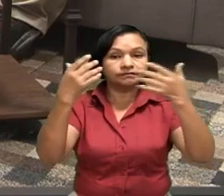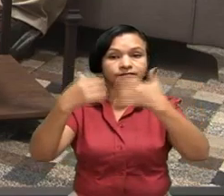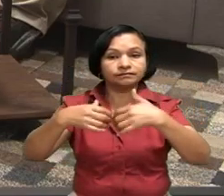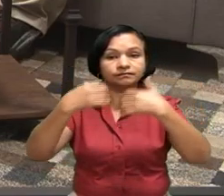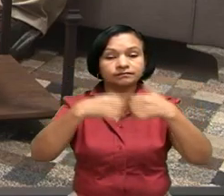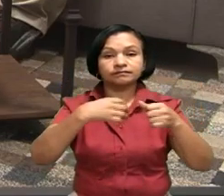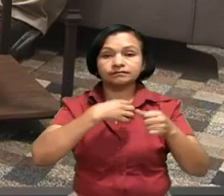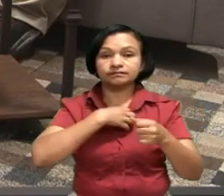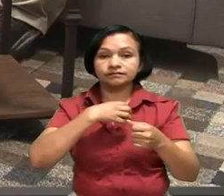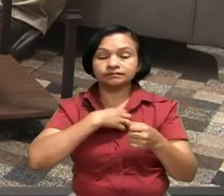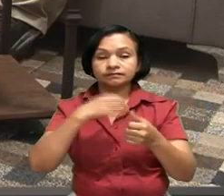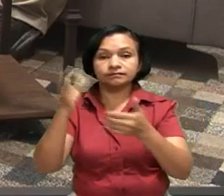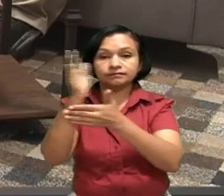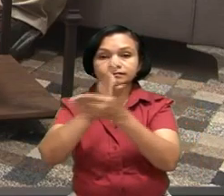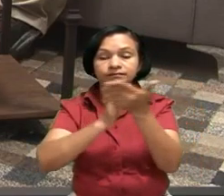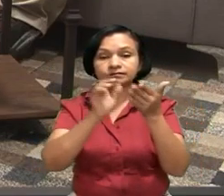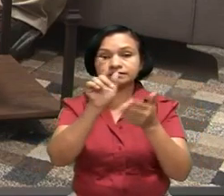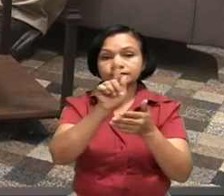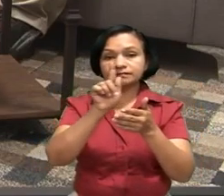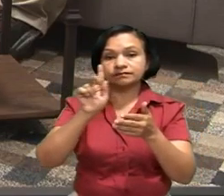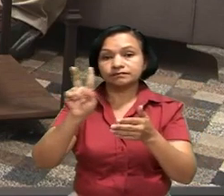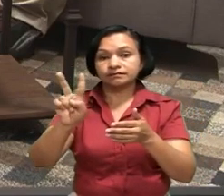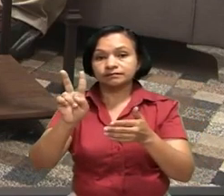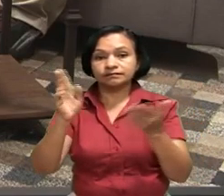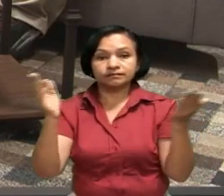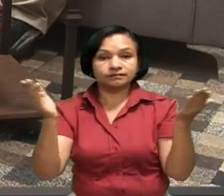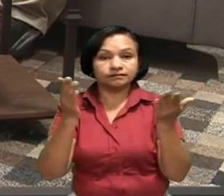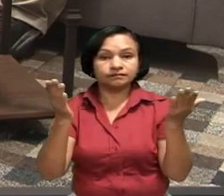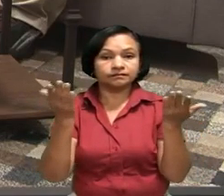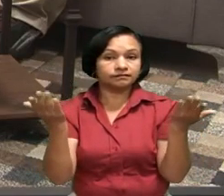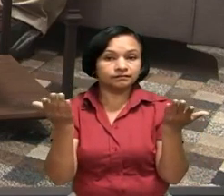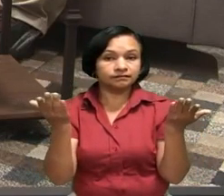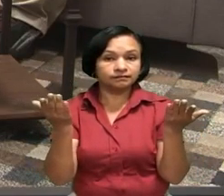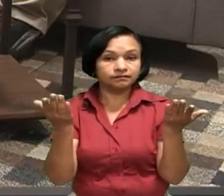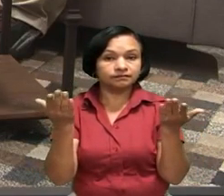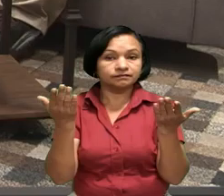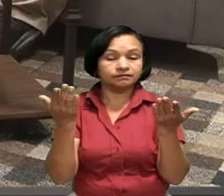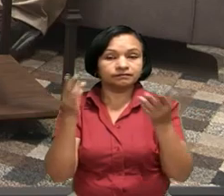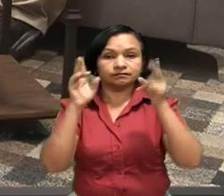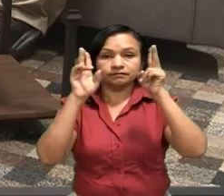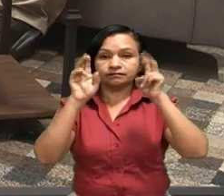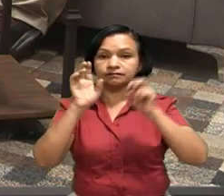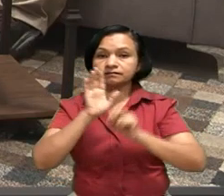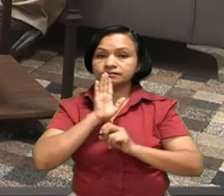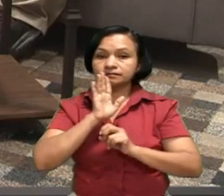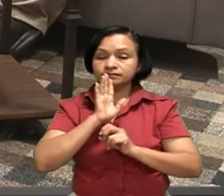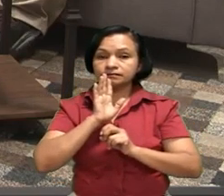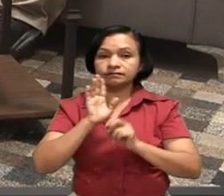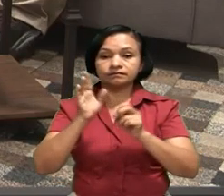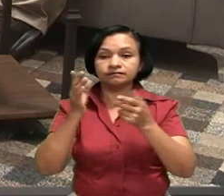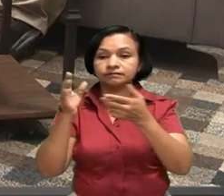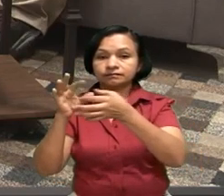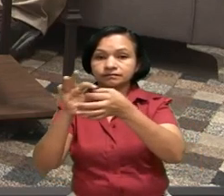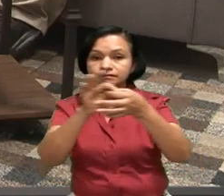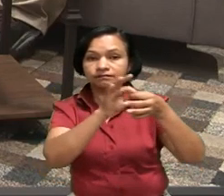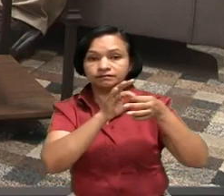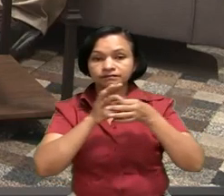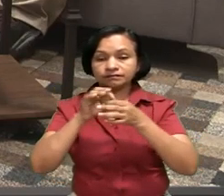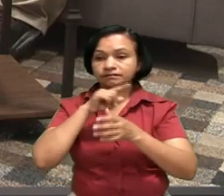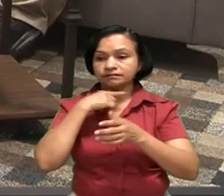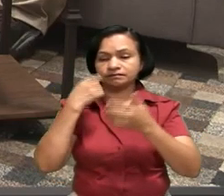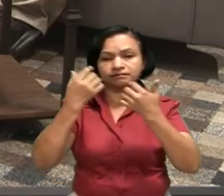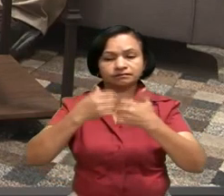propietarias de algunos medios de comunicación como empresa o alejada al margen del ámbito corporativo cuando en realidad son